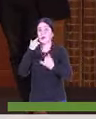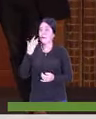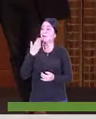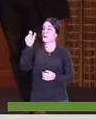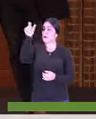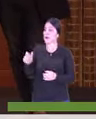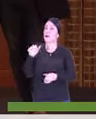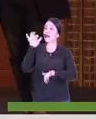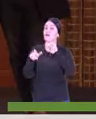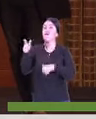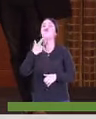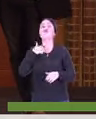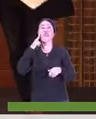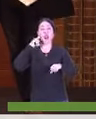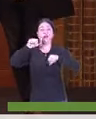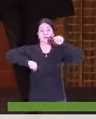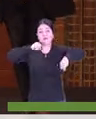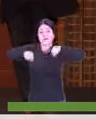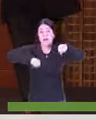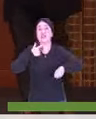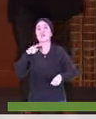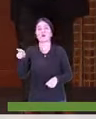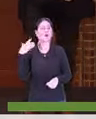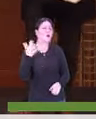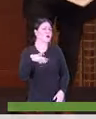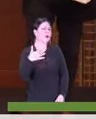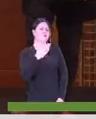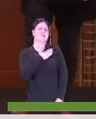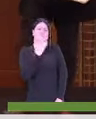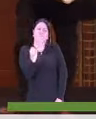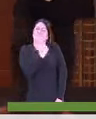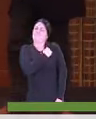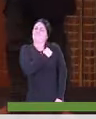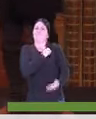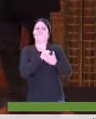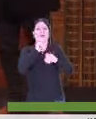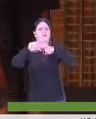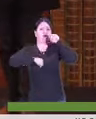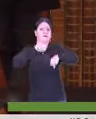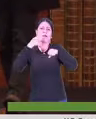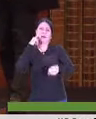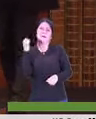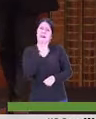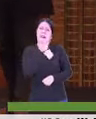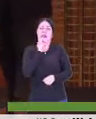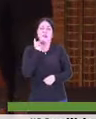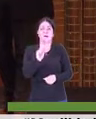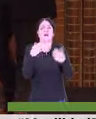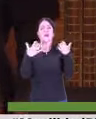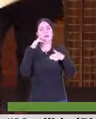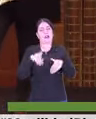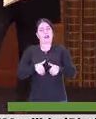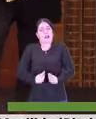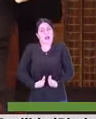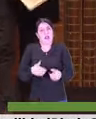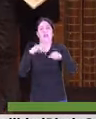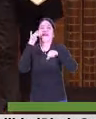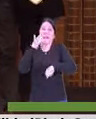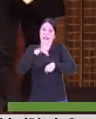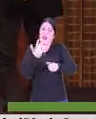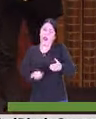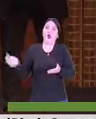bici o es poco ciclista? A mí me encanta la bici, lastimosamente no tengo el estado físico ahorita, pero lo vamos a volver a ganar. Pues